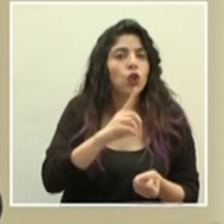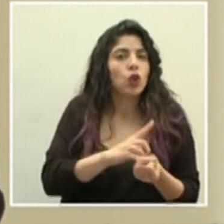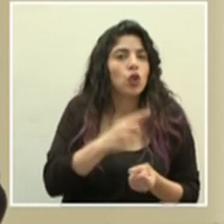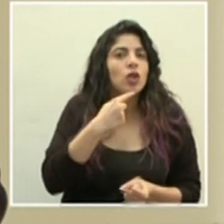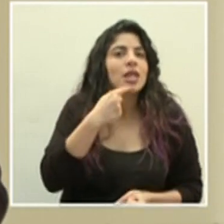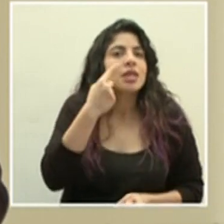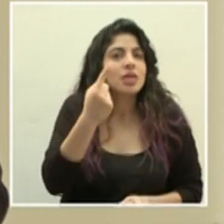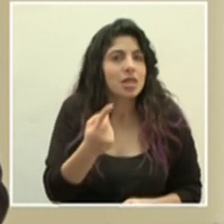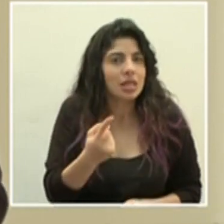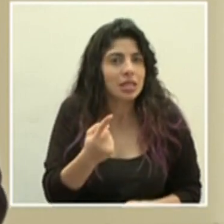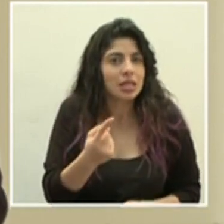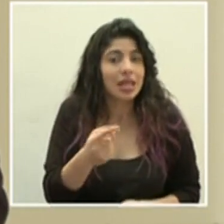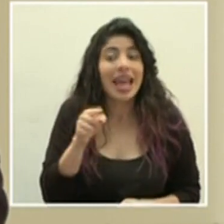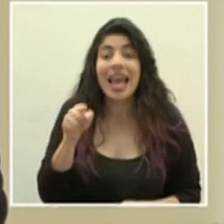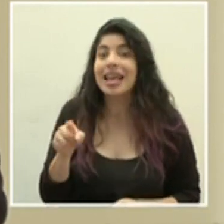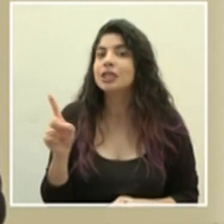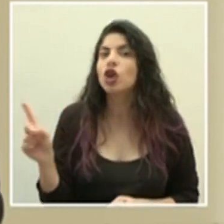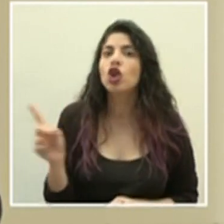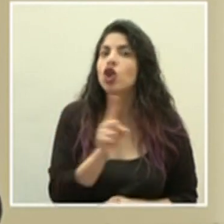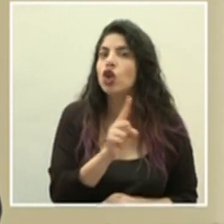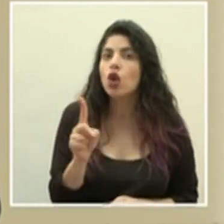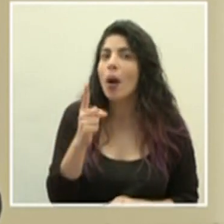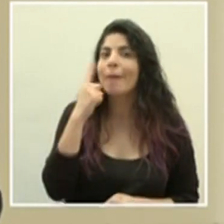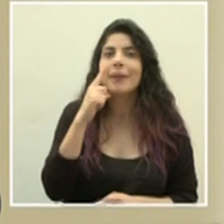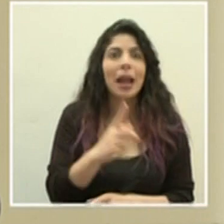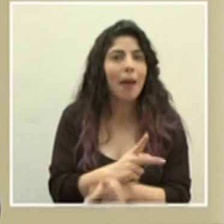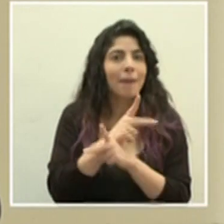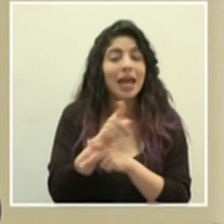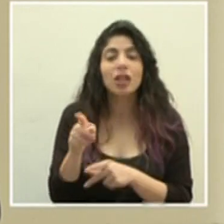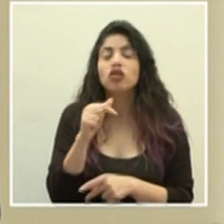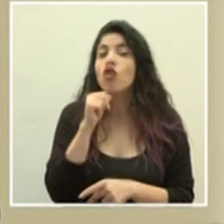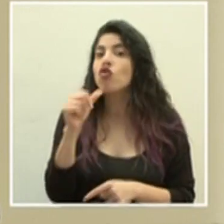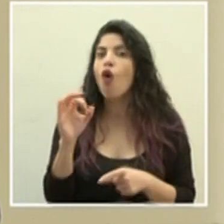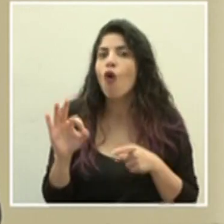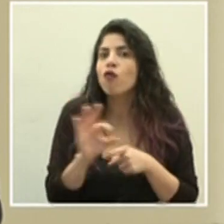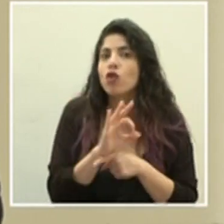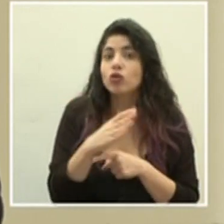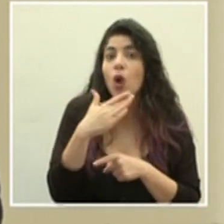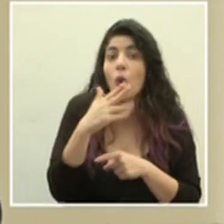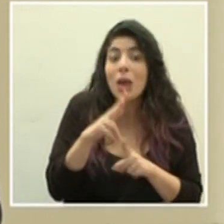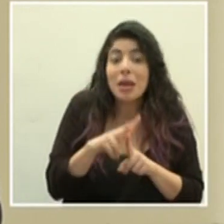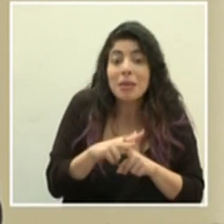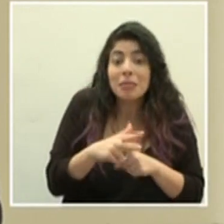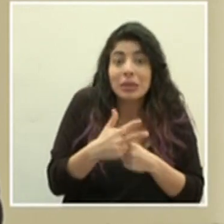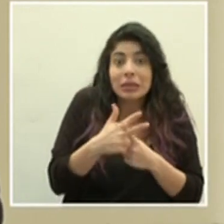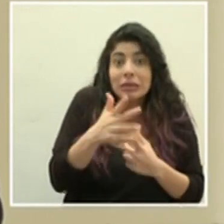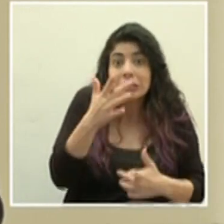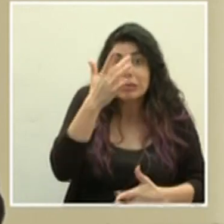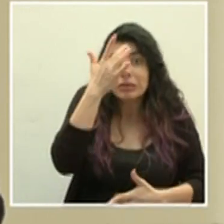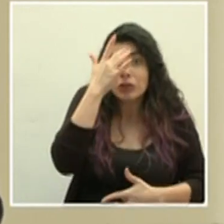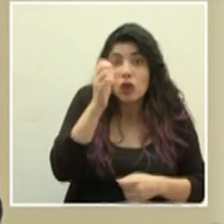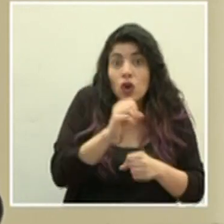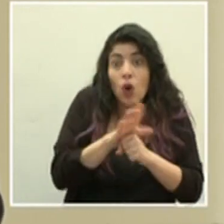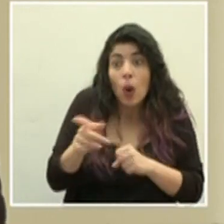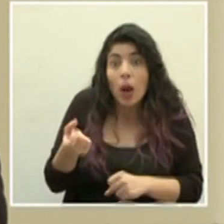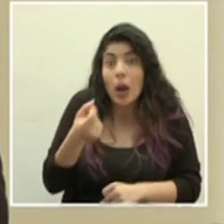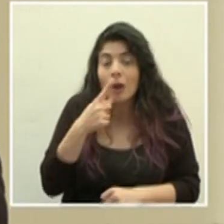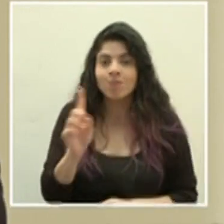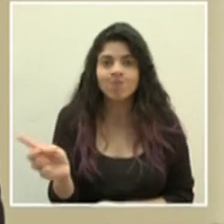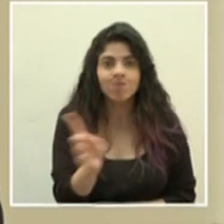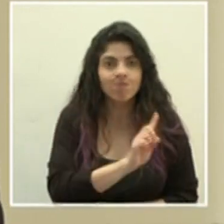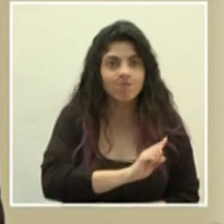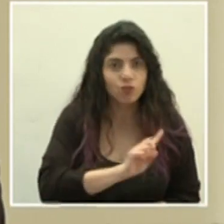que no es preventivo ni funciona en las fases iniciales de la enfermedad por COVID-19,